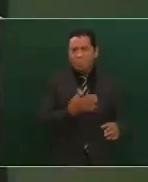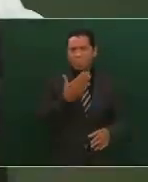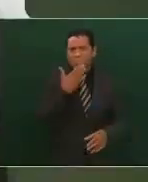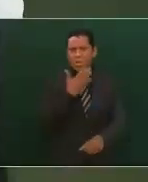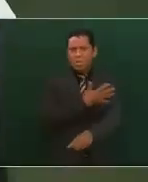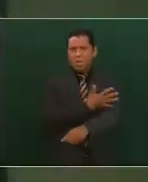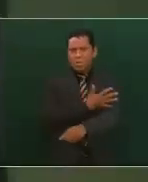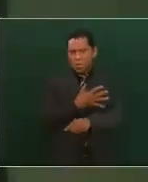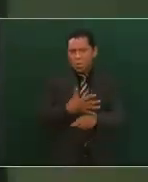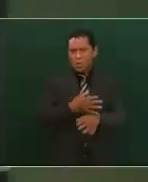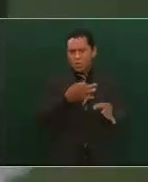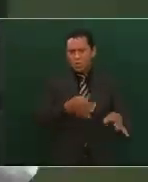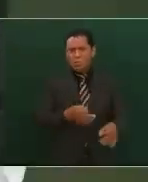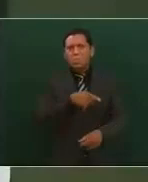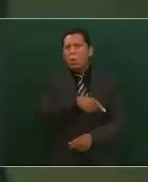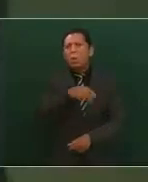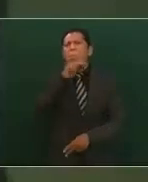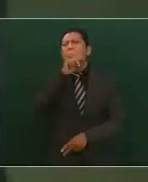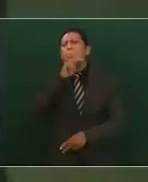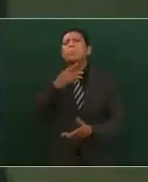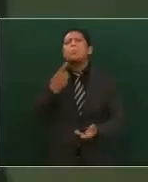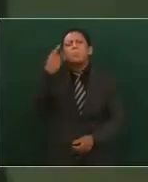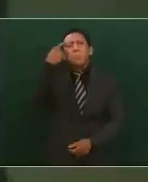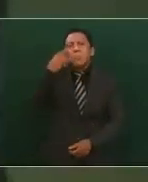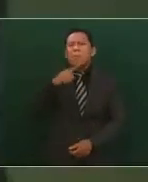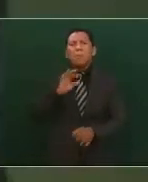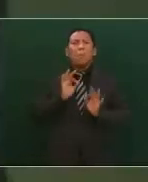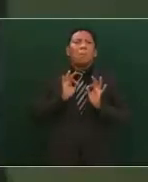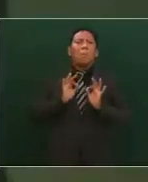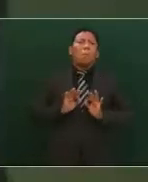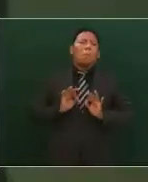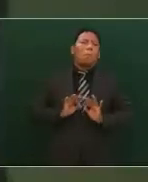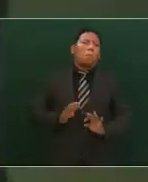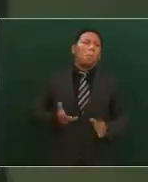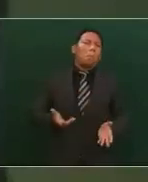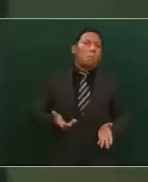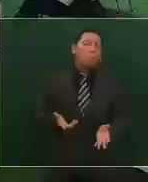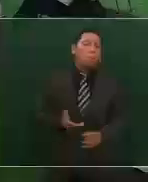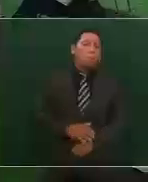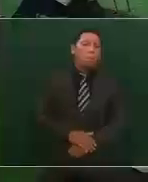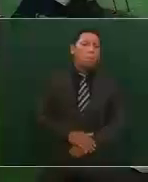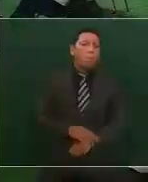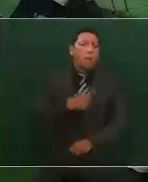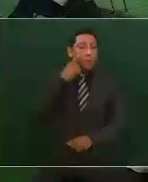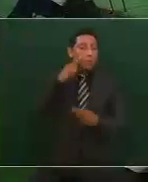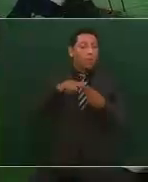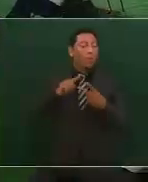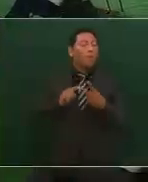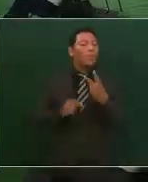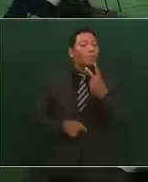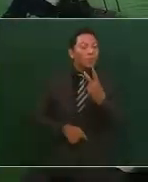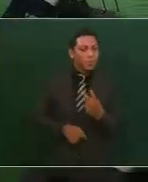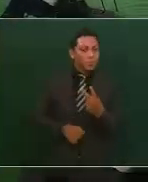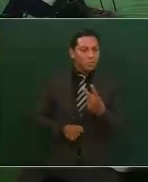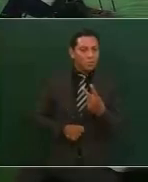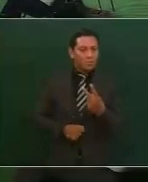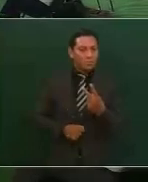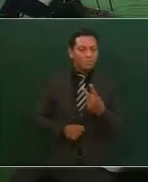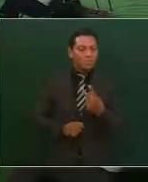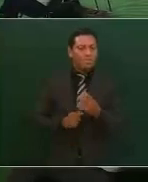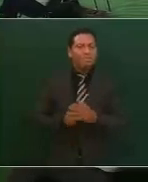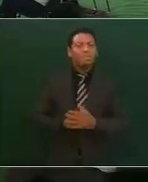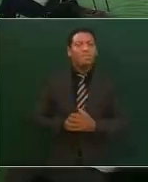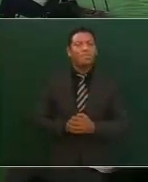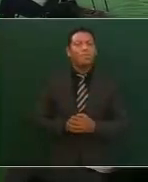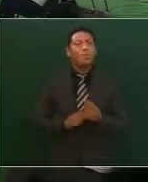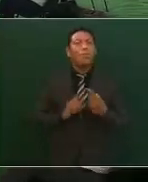quien. Lo más importante es la tranquilidad de conciencia. Entonces, si él tiene tranquilidad,